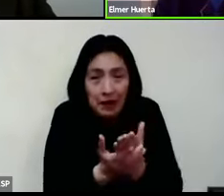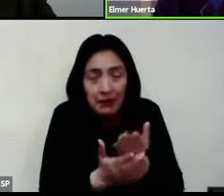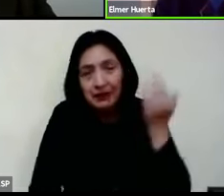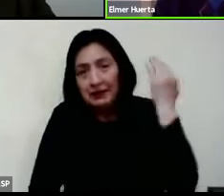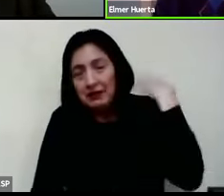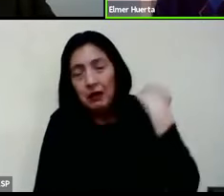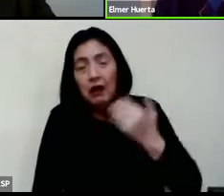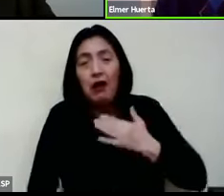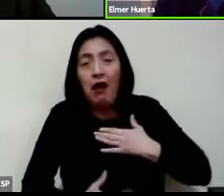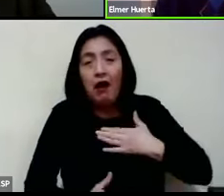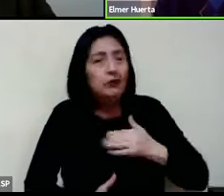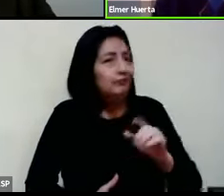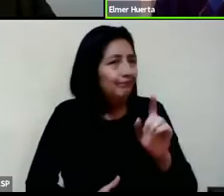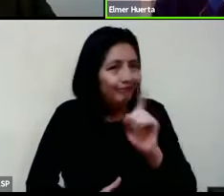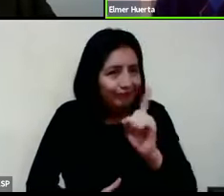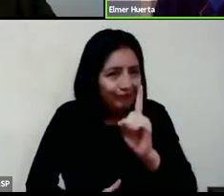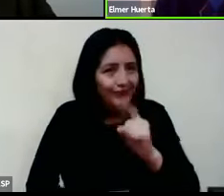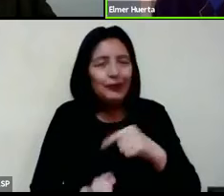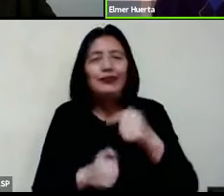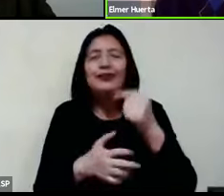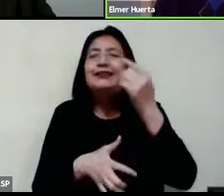respiratorio, es una enfermedad